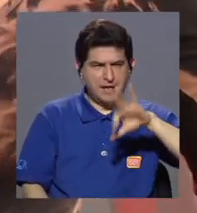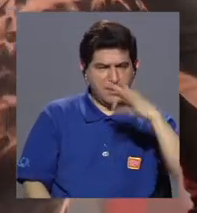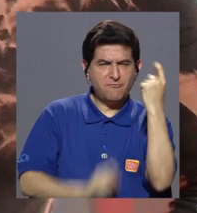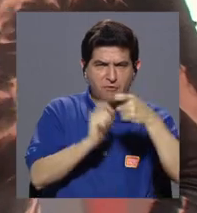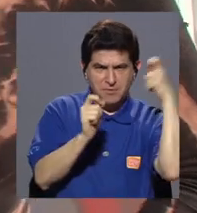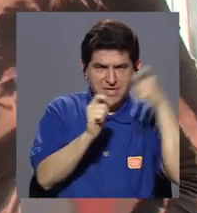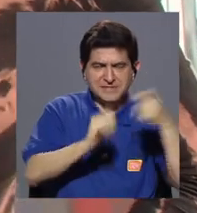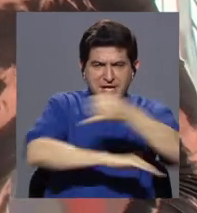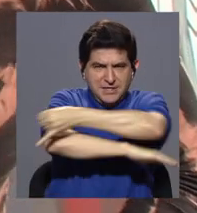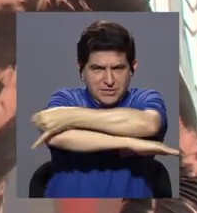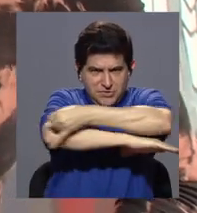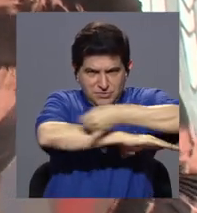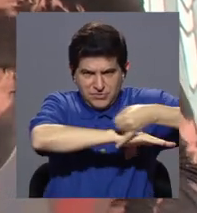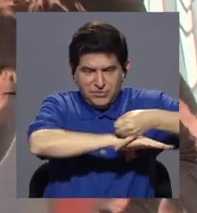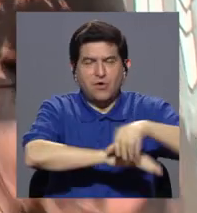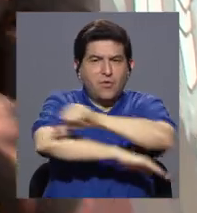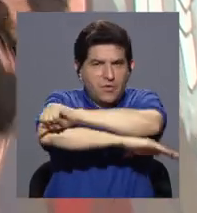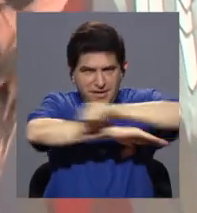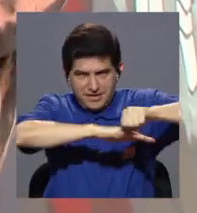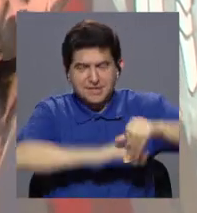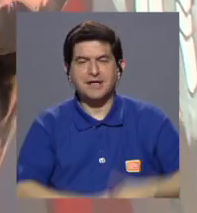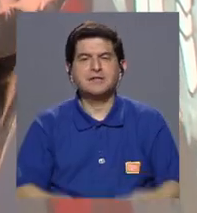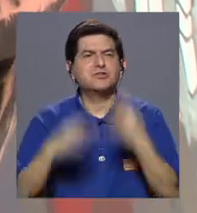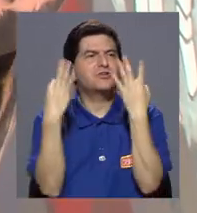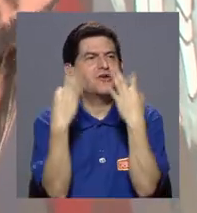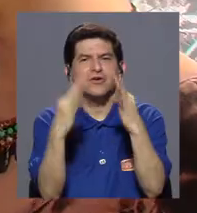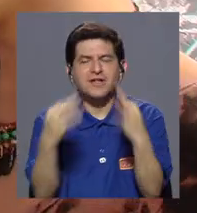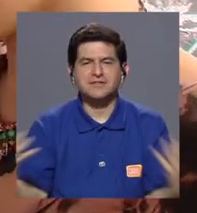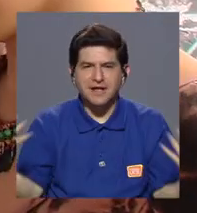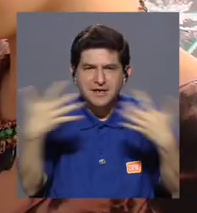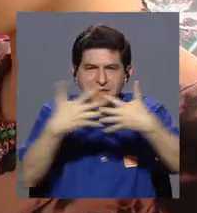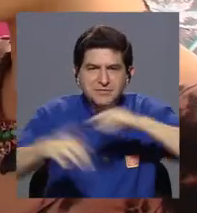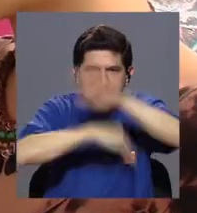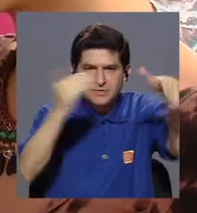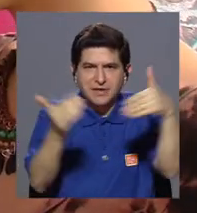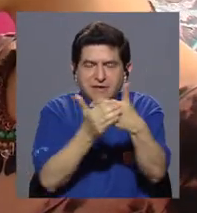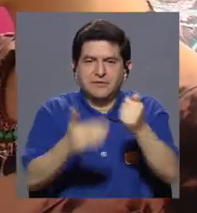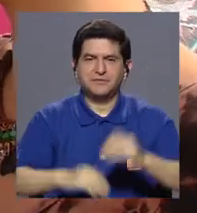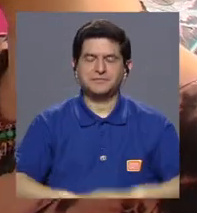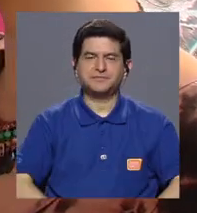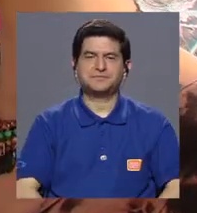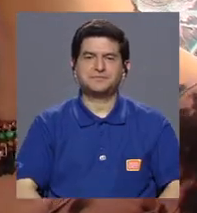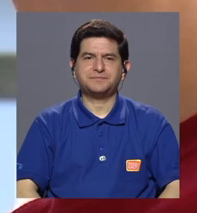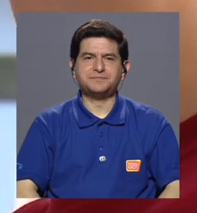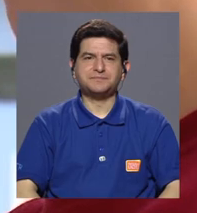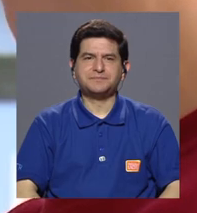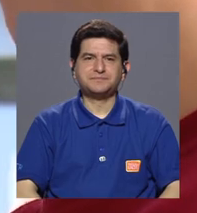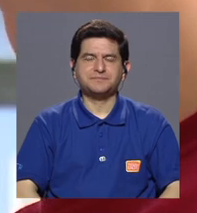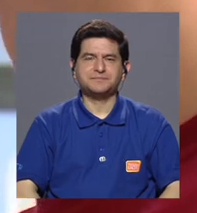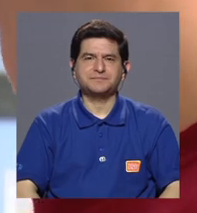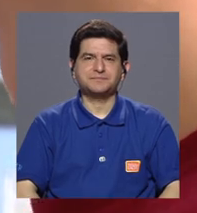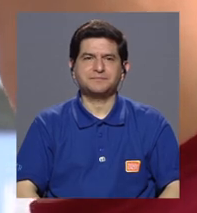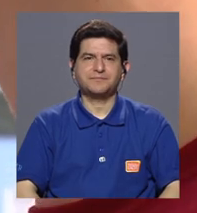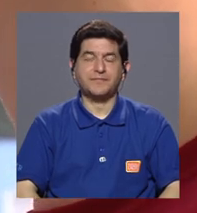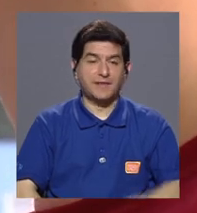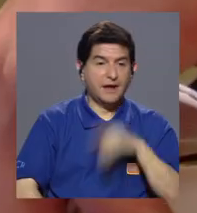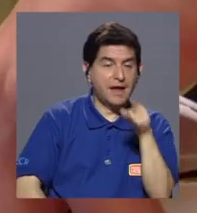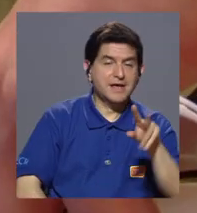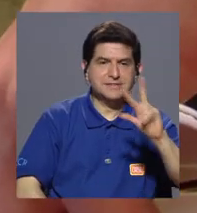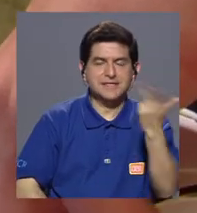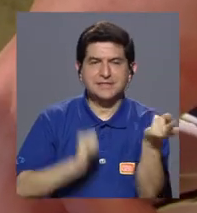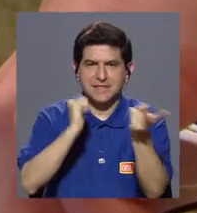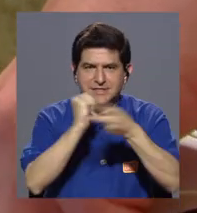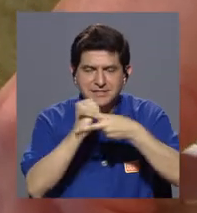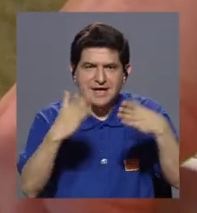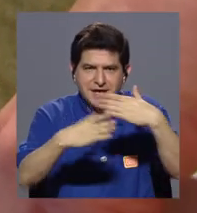específico y arquitecto en específico y al final había que como combinarlos todos juntos esta es la